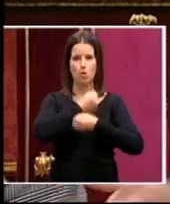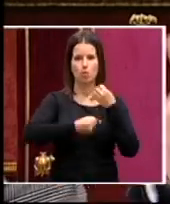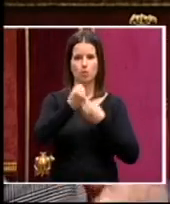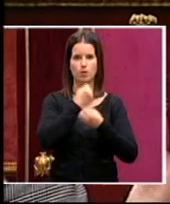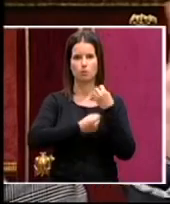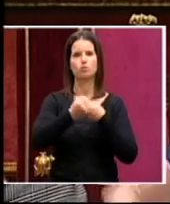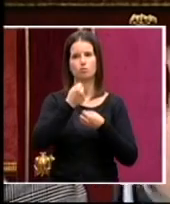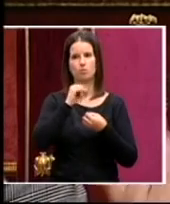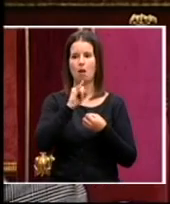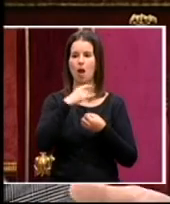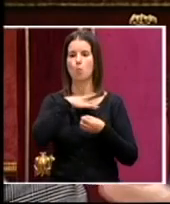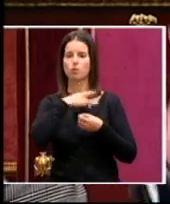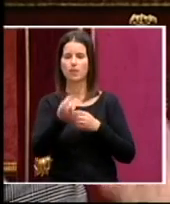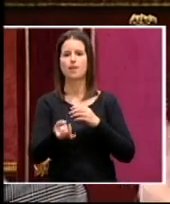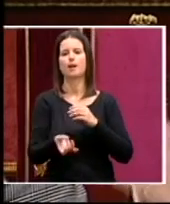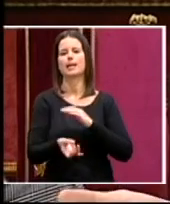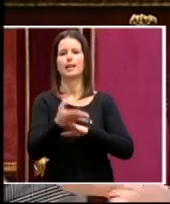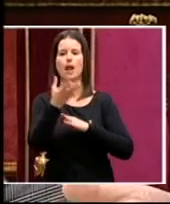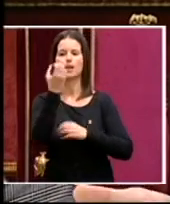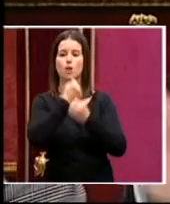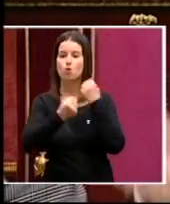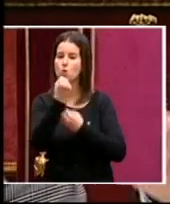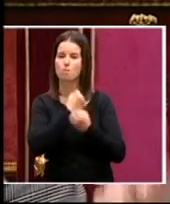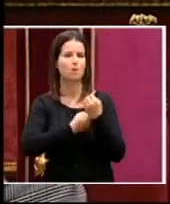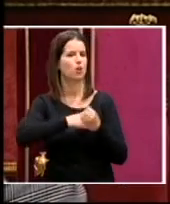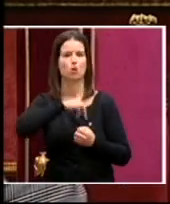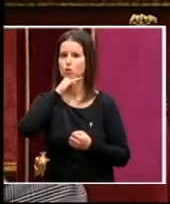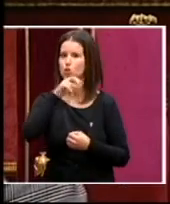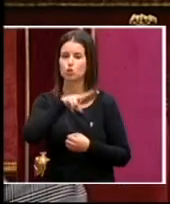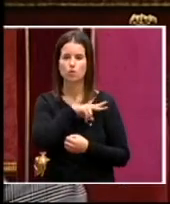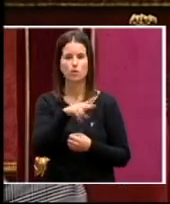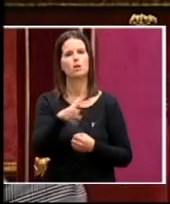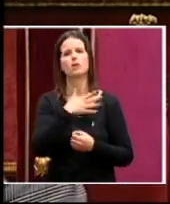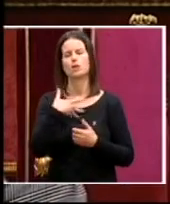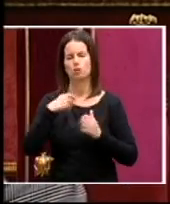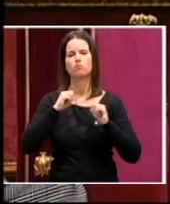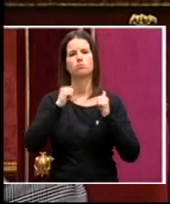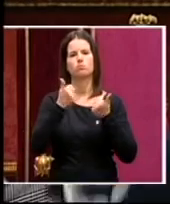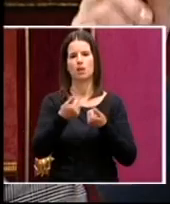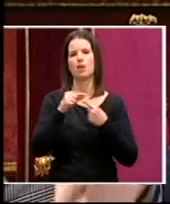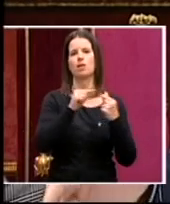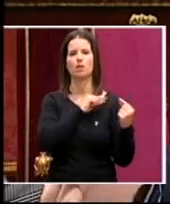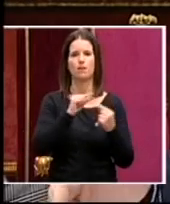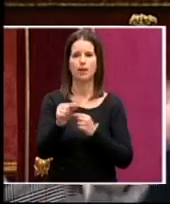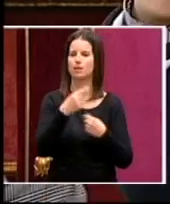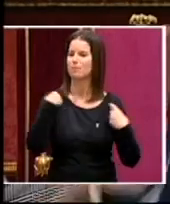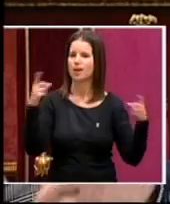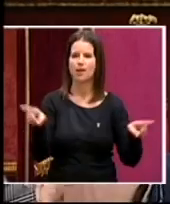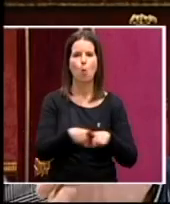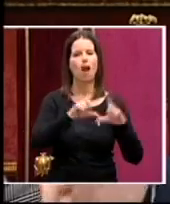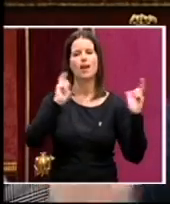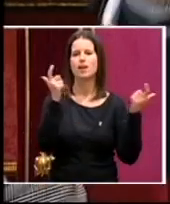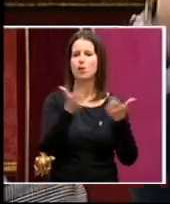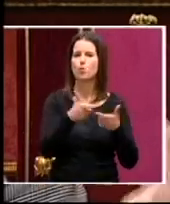habiendo posibilidad de generar economía, es insuficiente y en ese debate sí queremos entrar. Sea o en reunión de grupo, o en